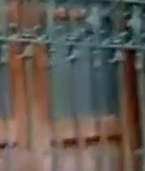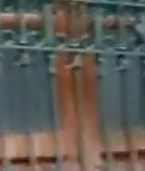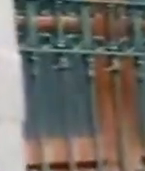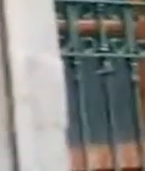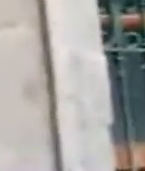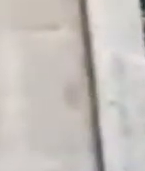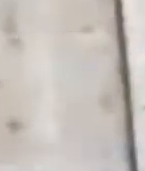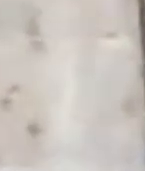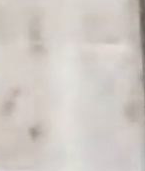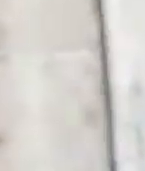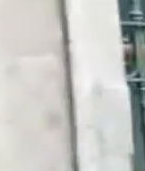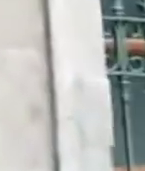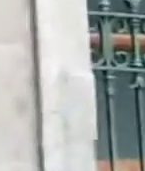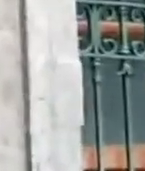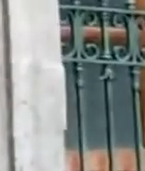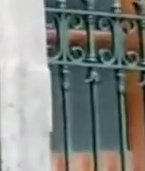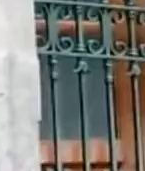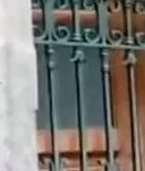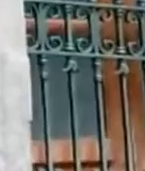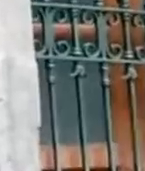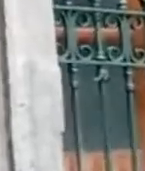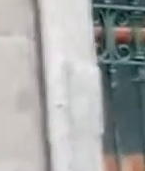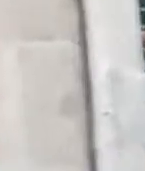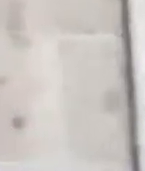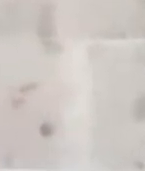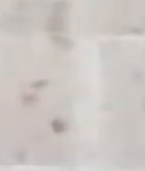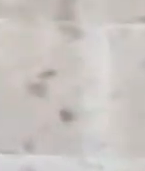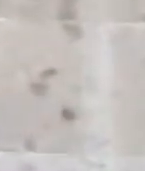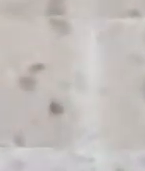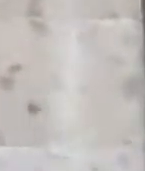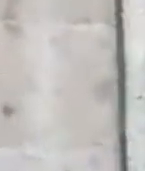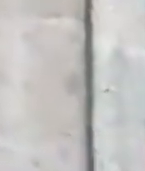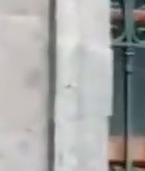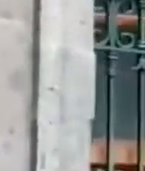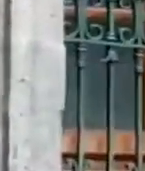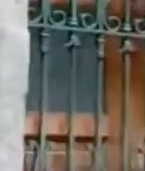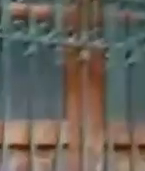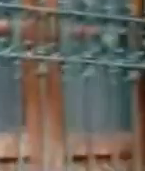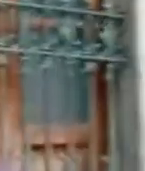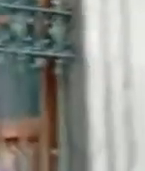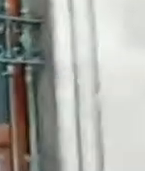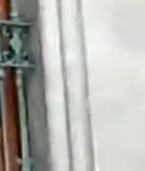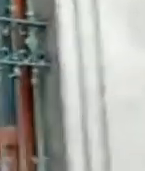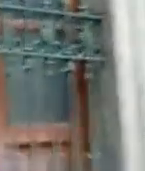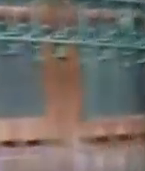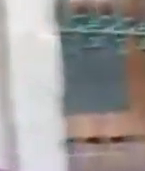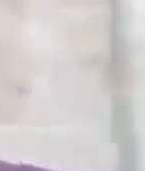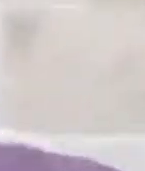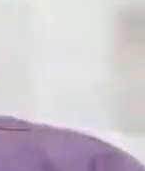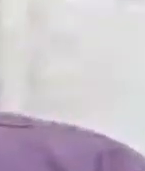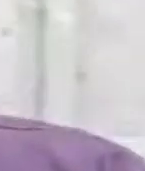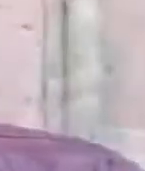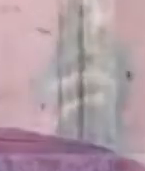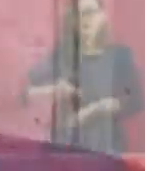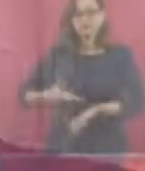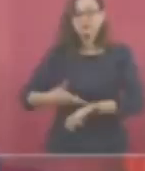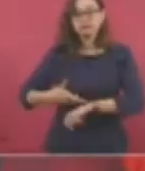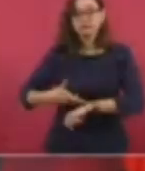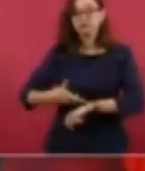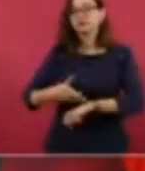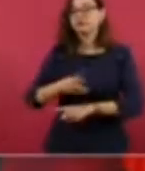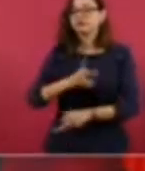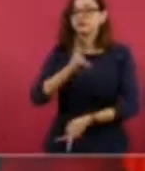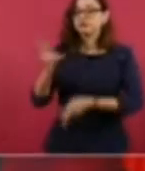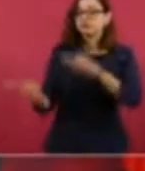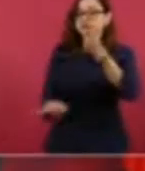cuáles serán las próximas acciones para las labores de rescate. Escuchemos cómo lo dijo el presidente esta mañana. De los